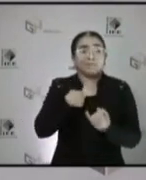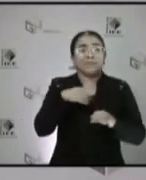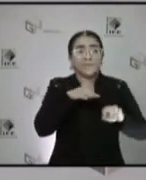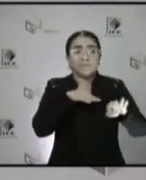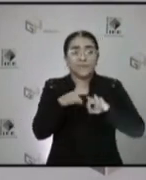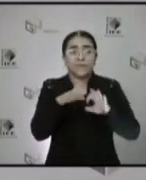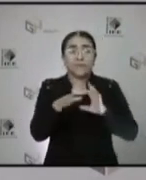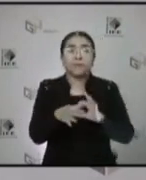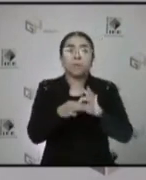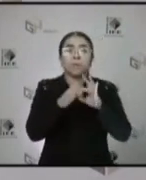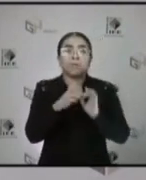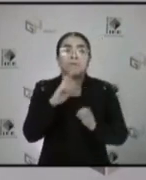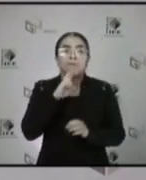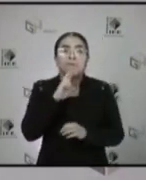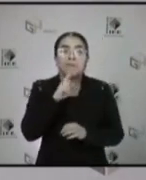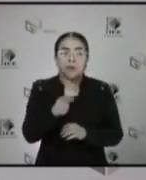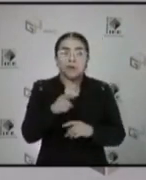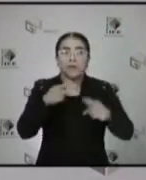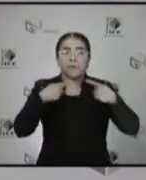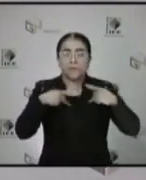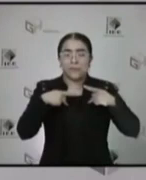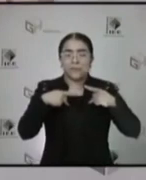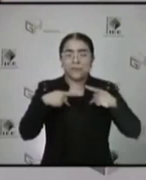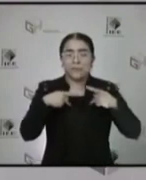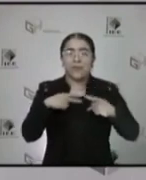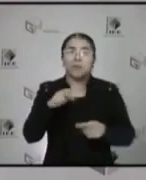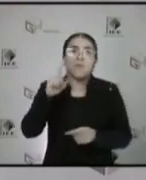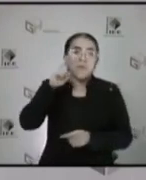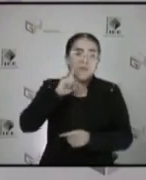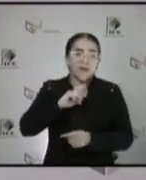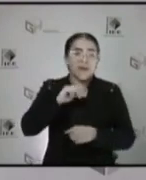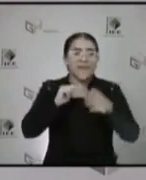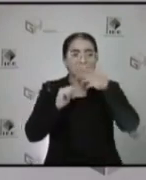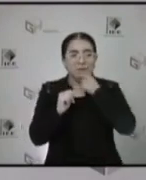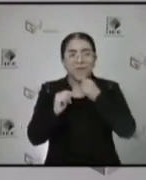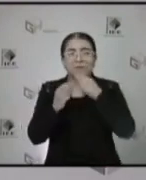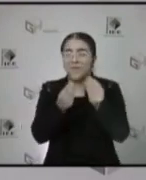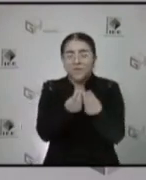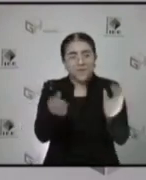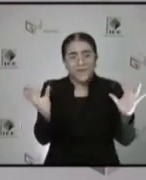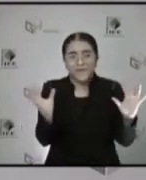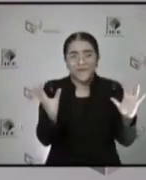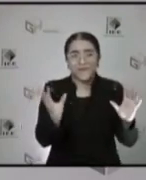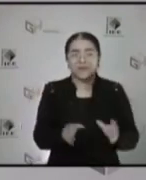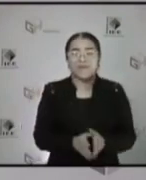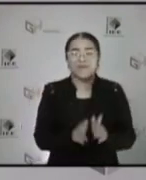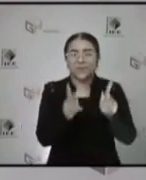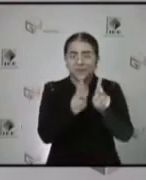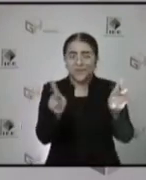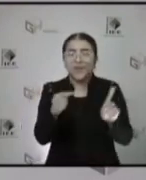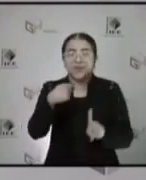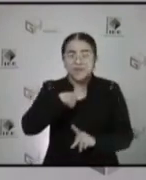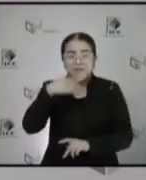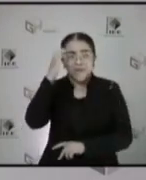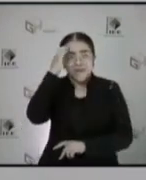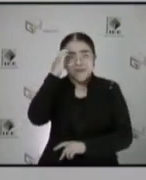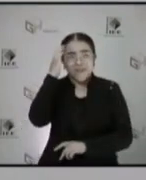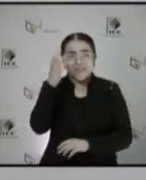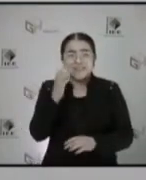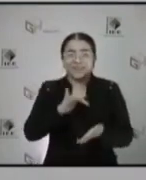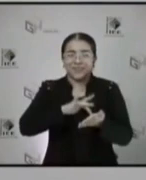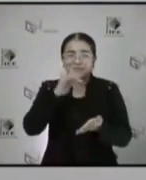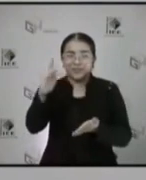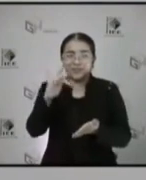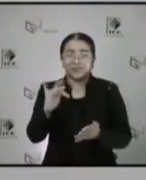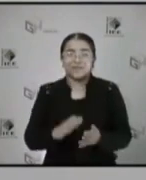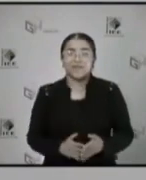mejores hombres y con las mejores mujeres. Y en Hidalgo hay muchas y hay muchos, y yo los conozco. Gracias. Es el turno